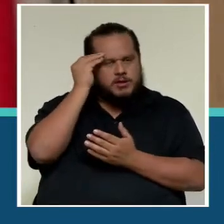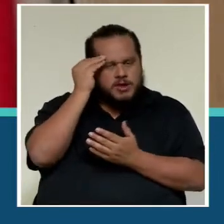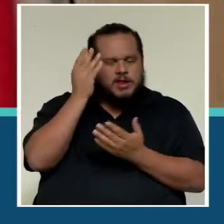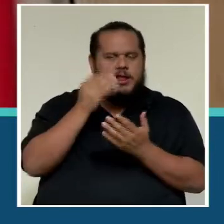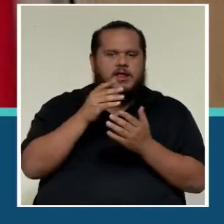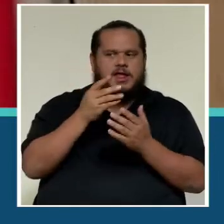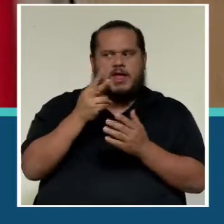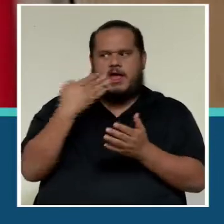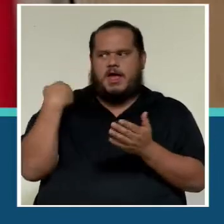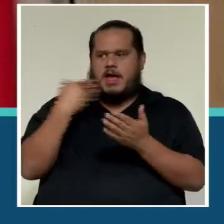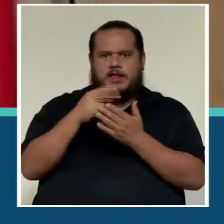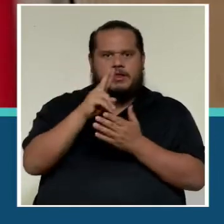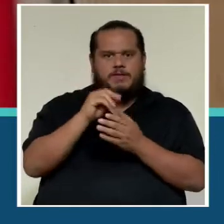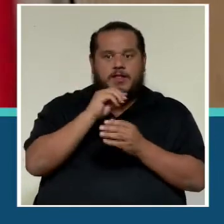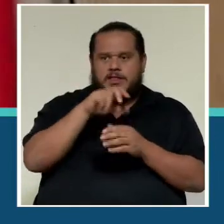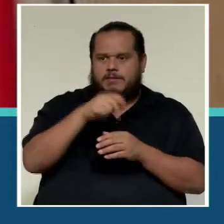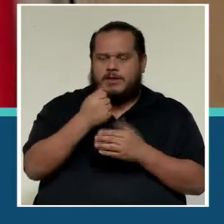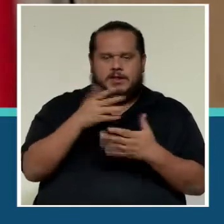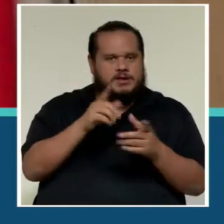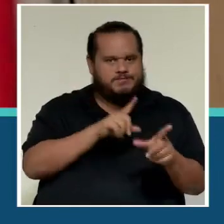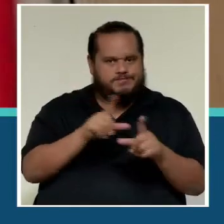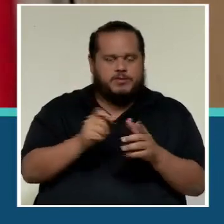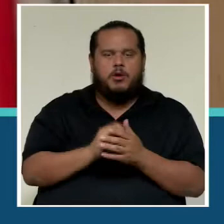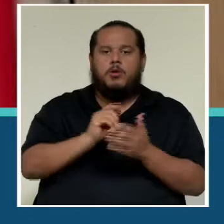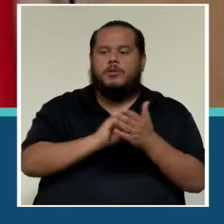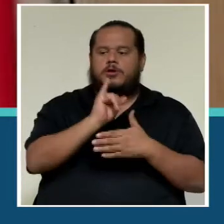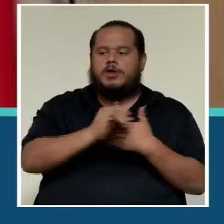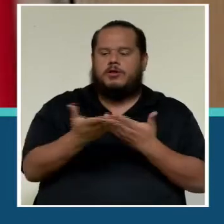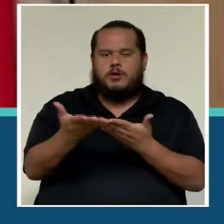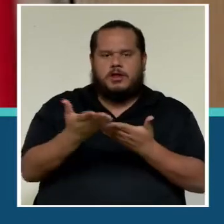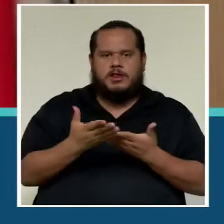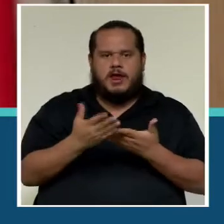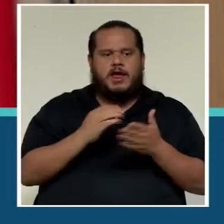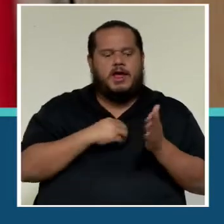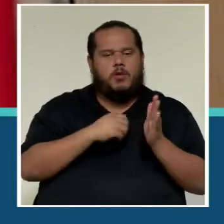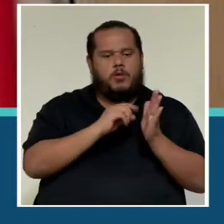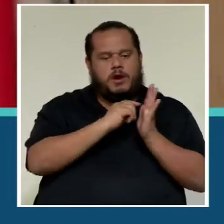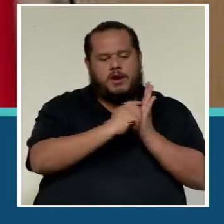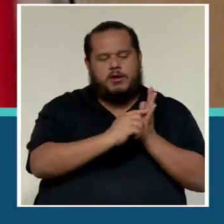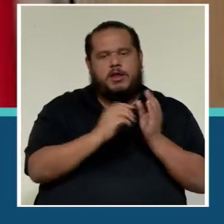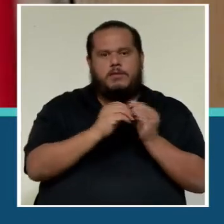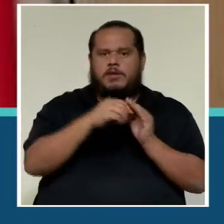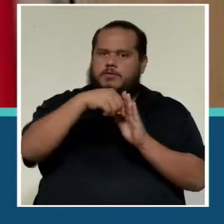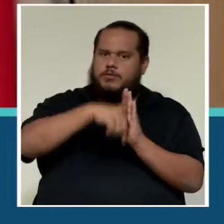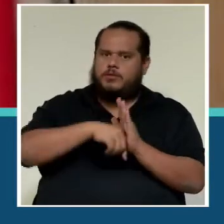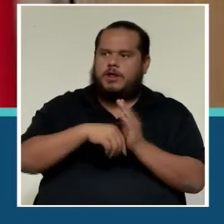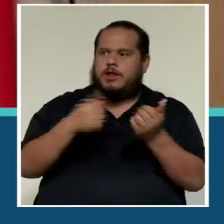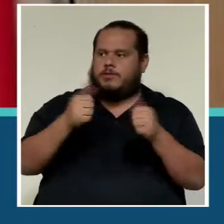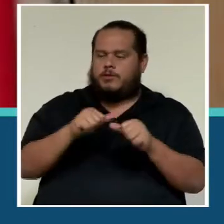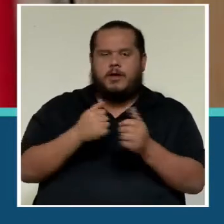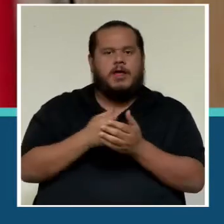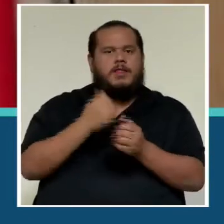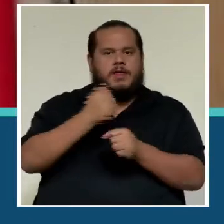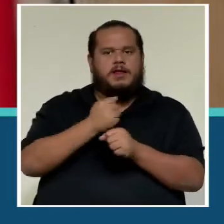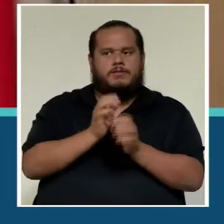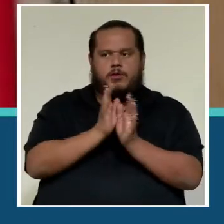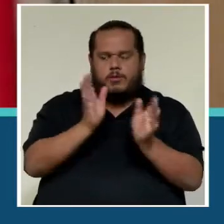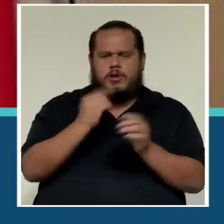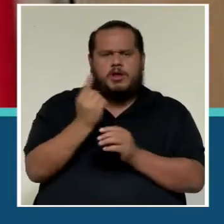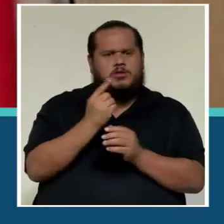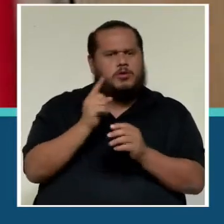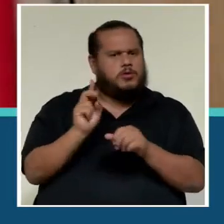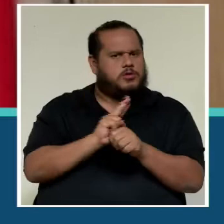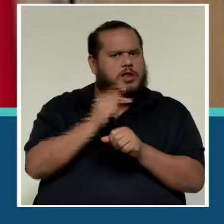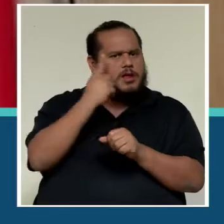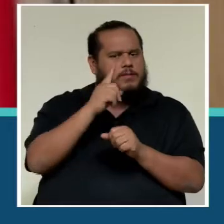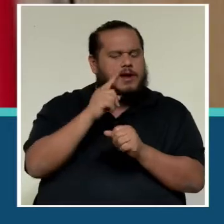20 meses a la corriente legislativa. Es un proyecto que trae una cláusula más profunda que la aprobada en el texto de empleo público, que solo aplica para los